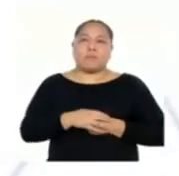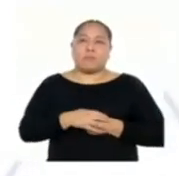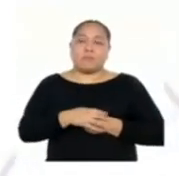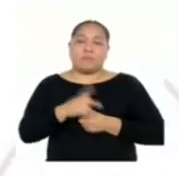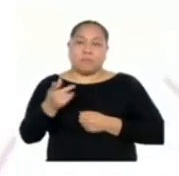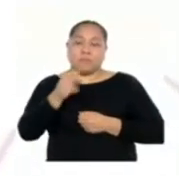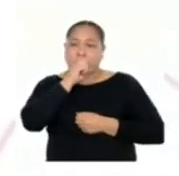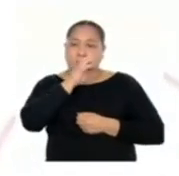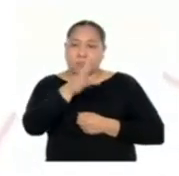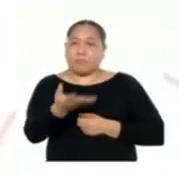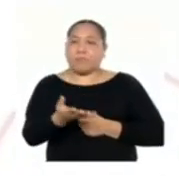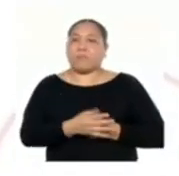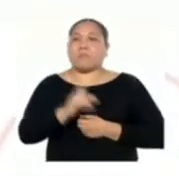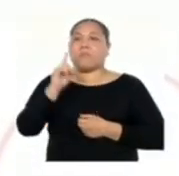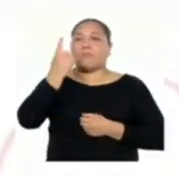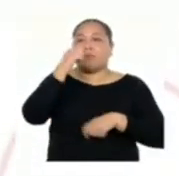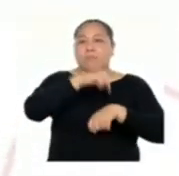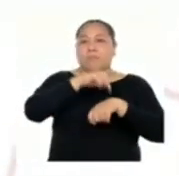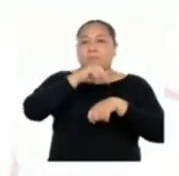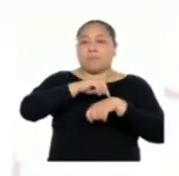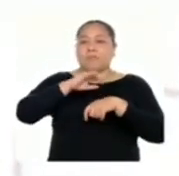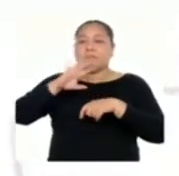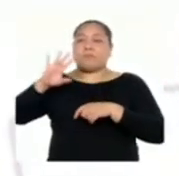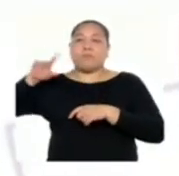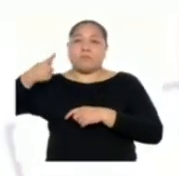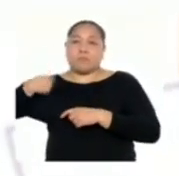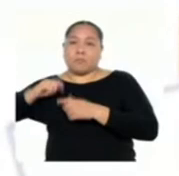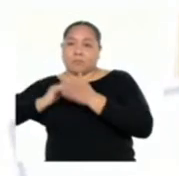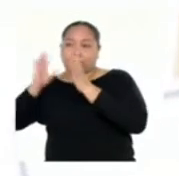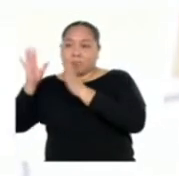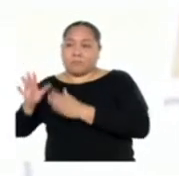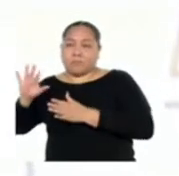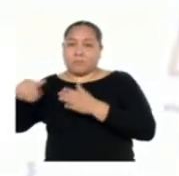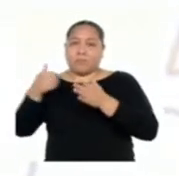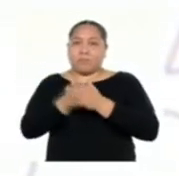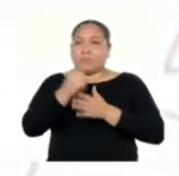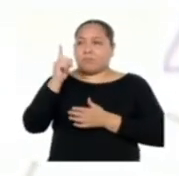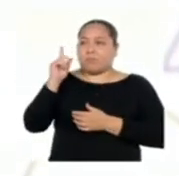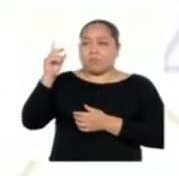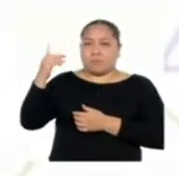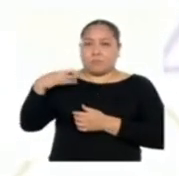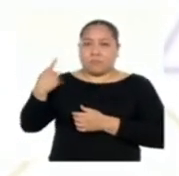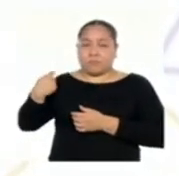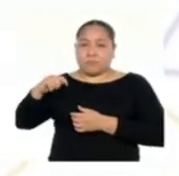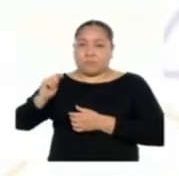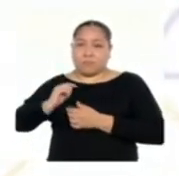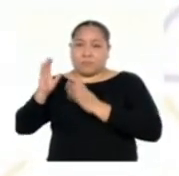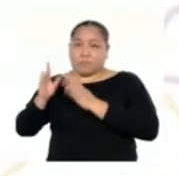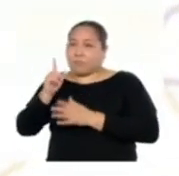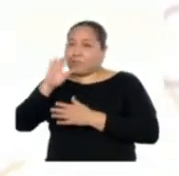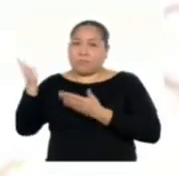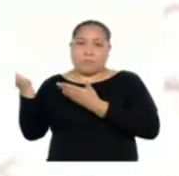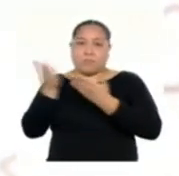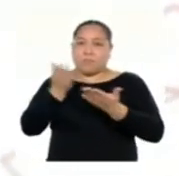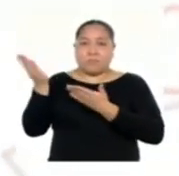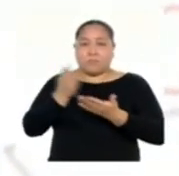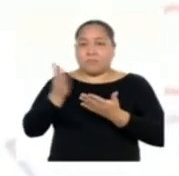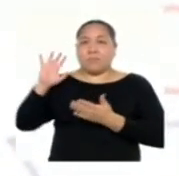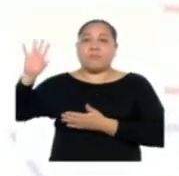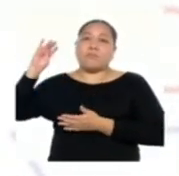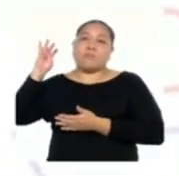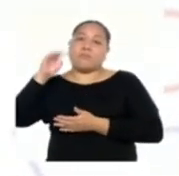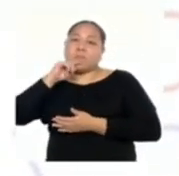Cabe señalar que, en el primer periodo de la conquista, los españoles no trajeron a sus mujeres. Solo cuando el poder